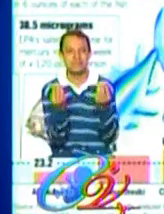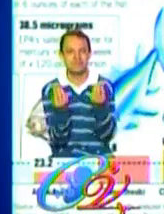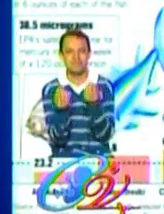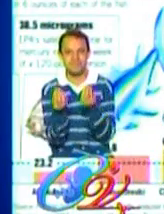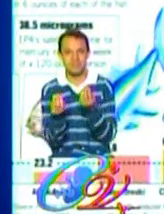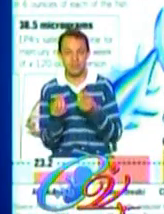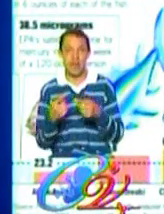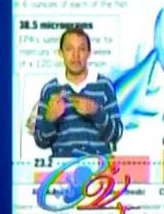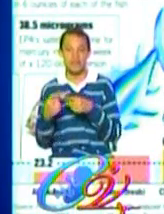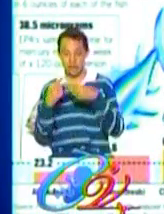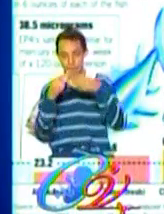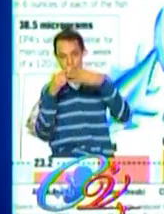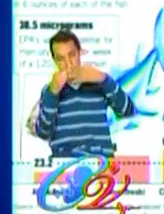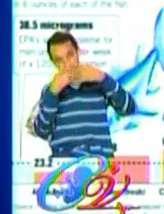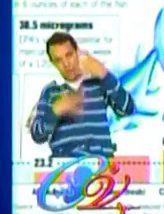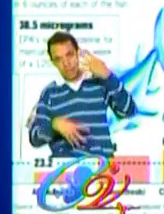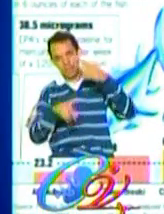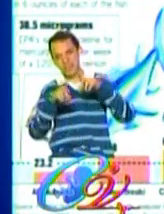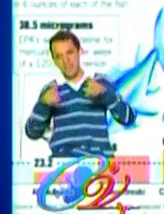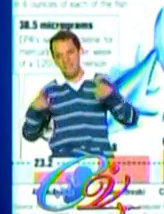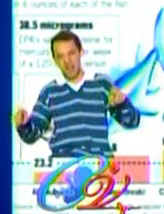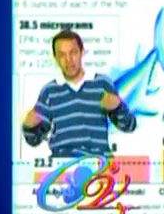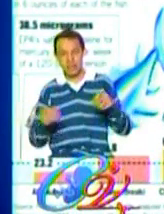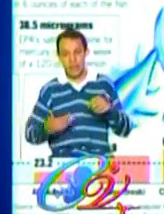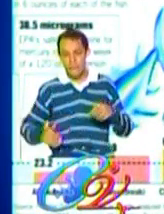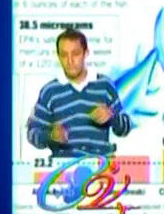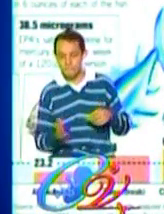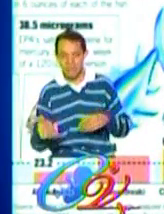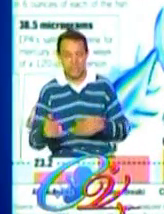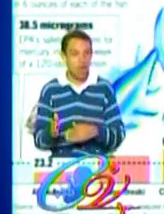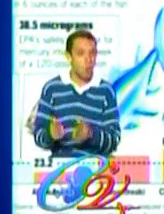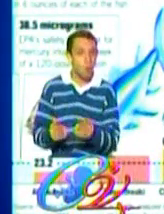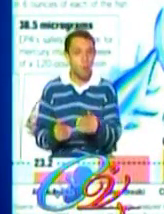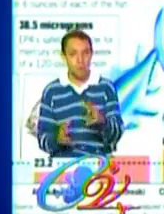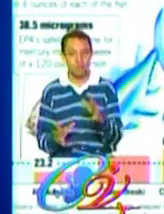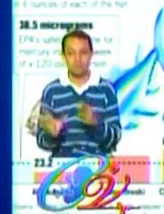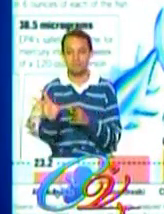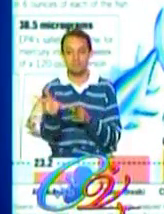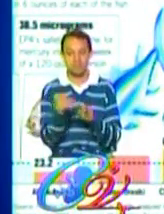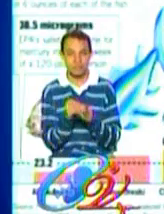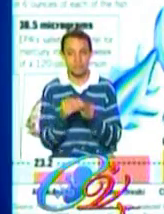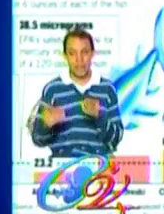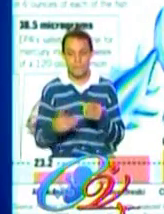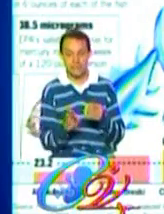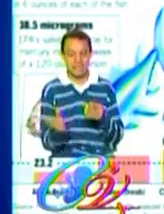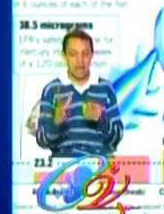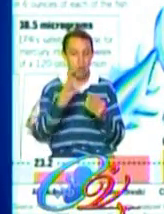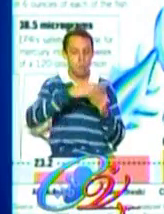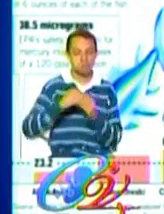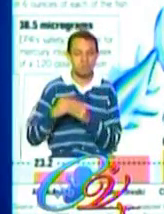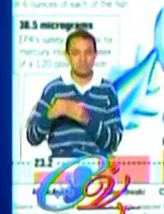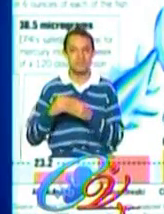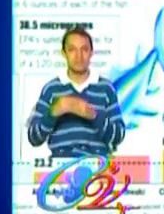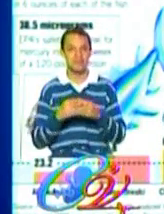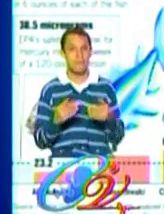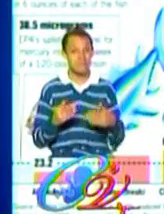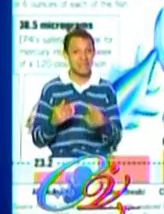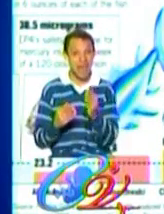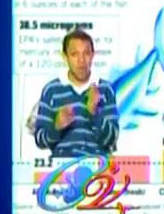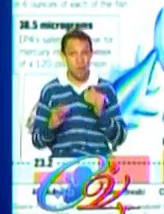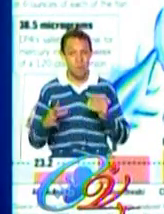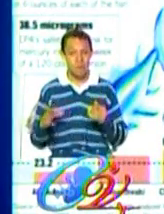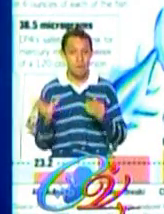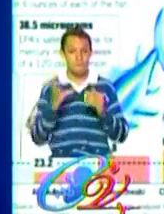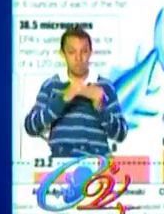de pescado, ¿cierto? Hay pescados que se comen otros pescados que tienen concentraciones más grandes de mercurio, ahí como vemos en la